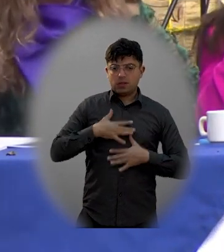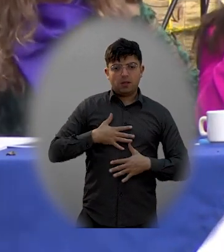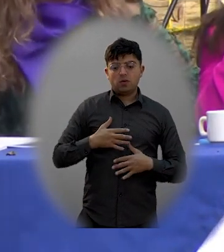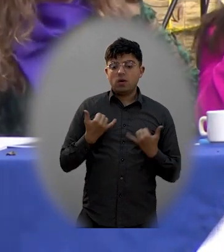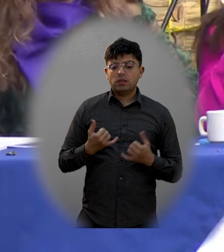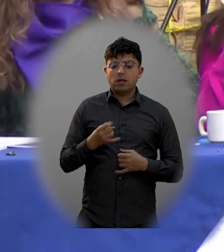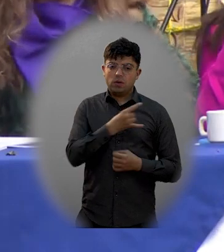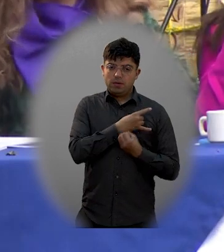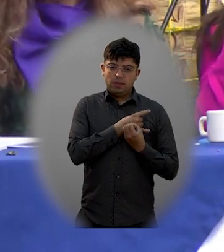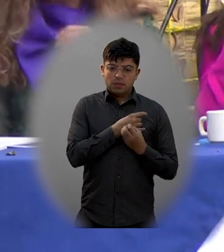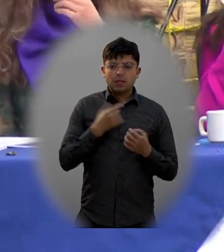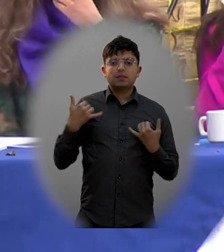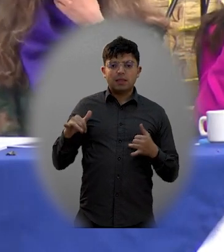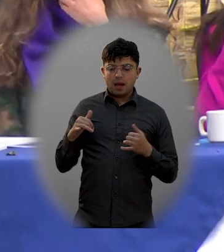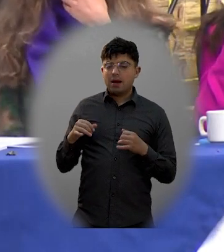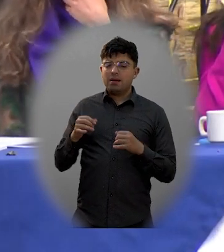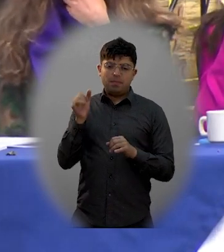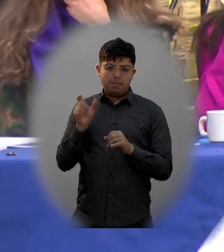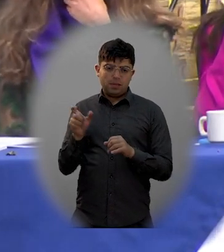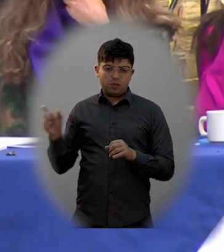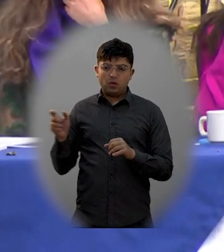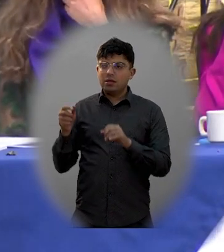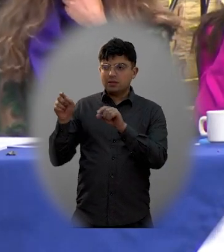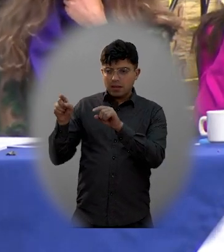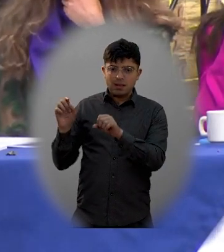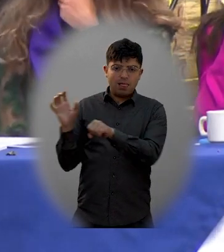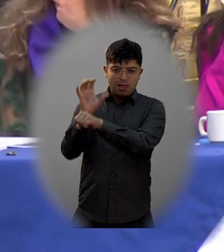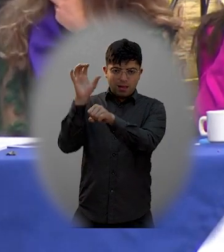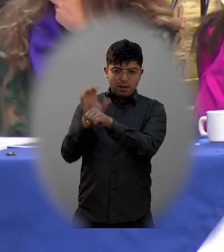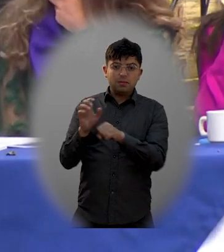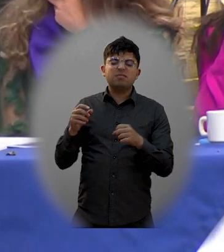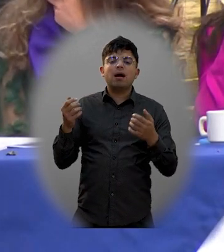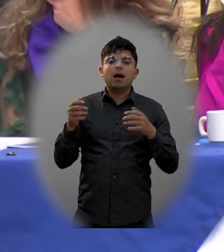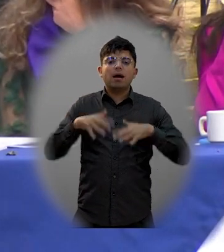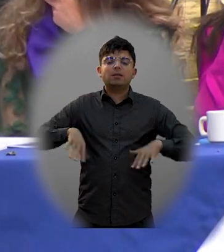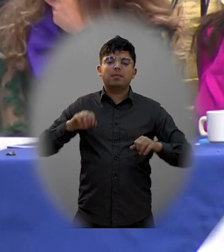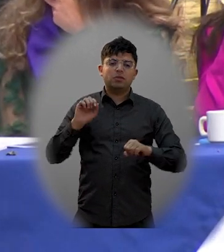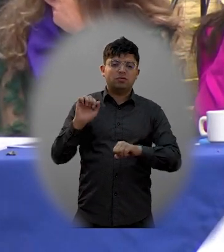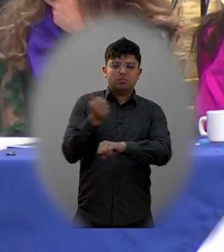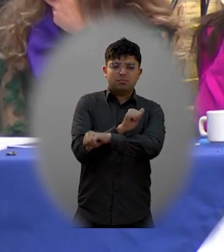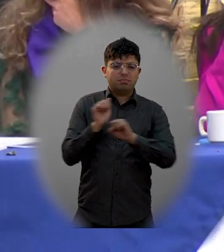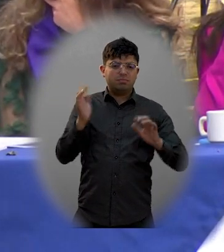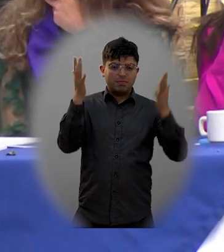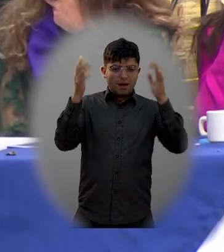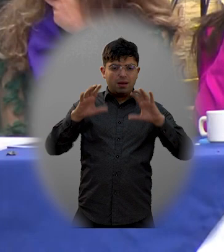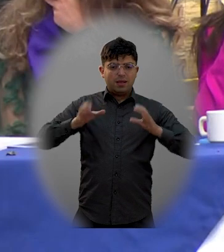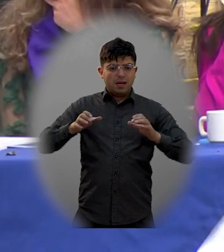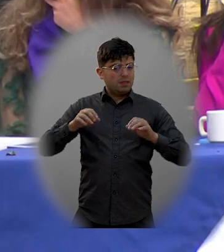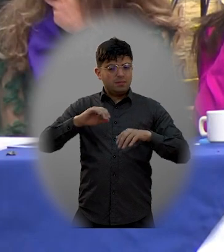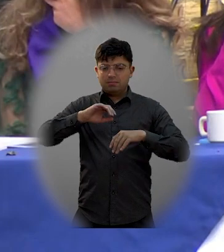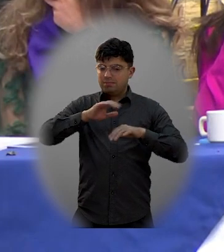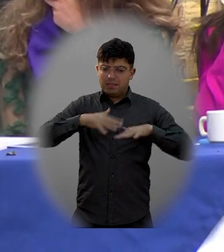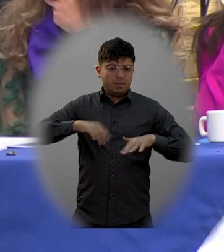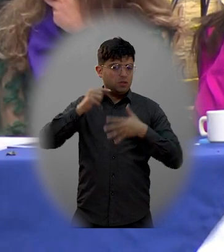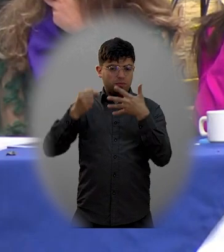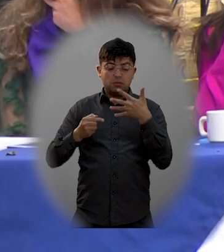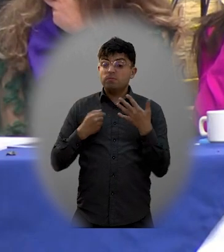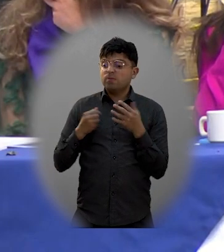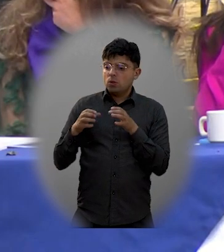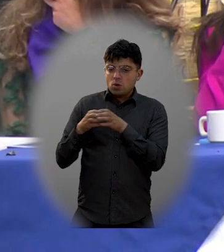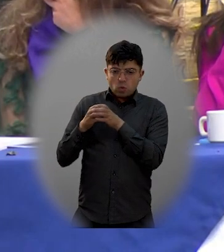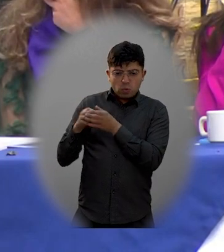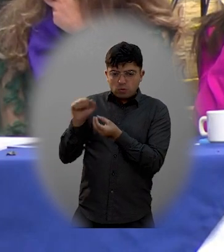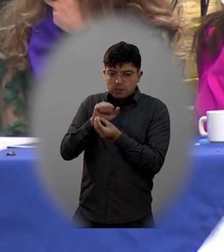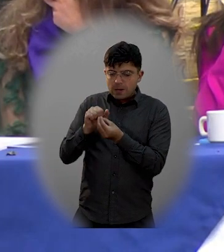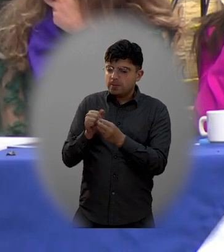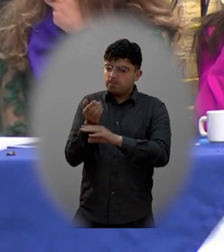esta universidad se siguen forjando abusadores en los espacios de farra, en los espacios de clase, en todos los espacios. Entonces, como juntanza, vamos a seguir exigiendo,